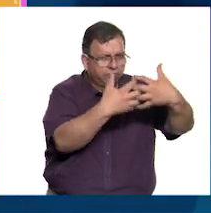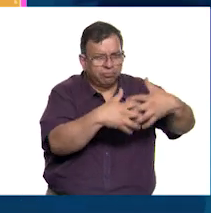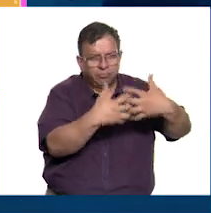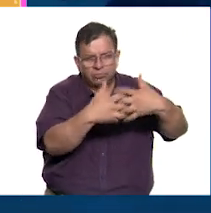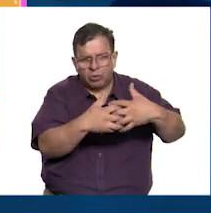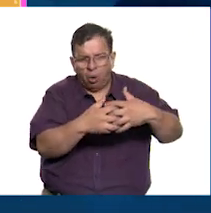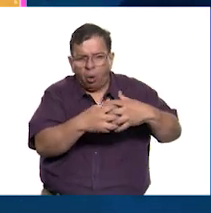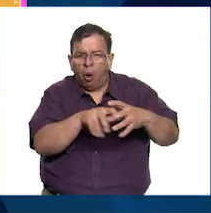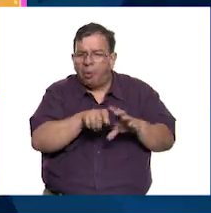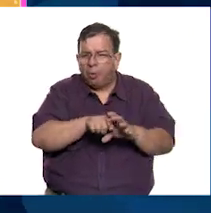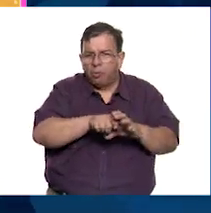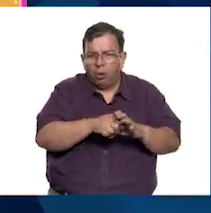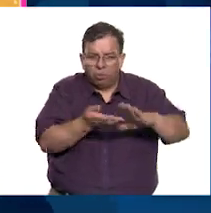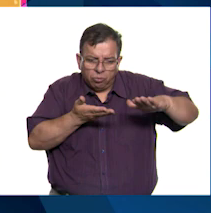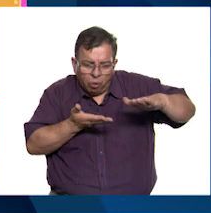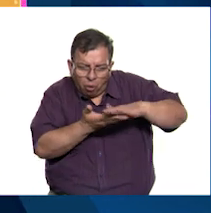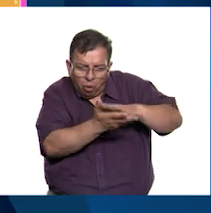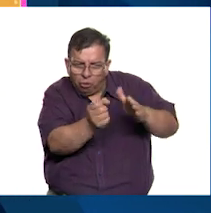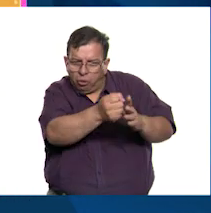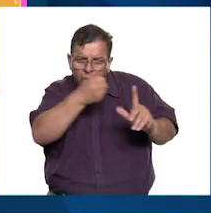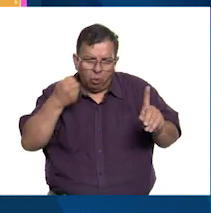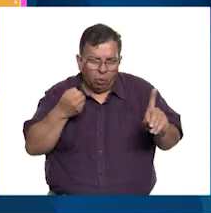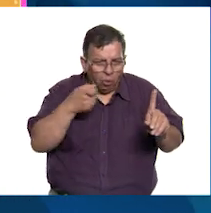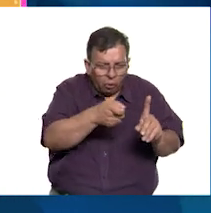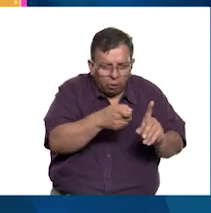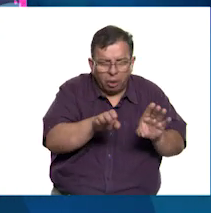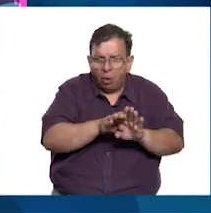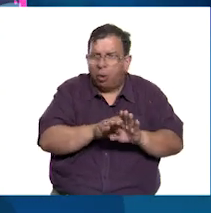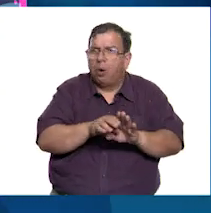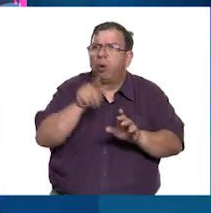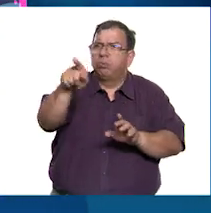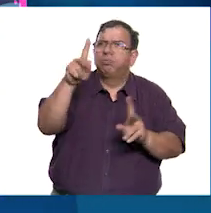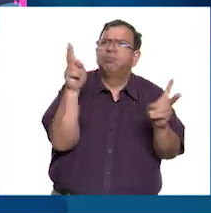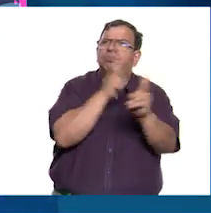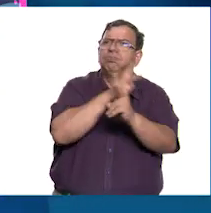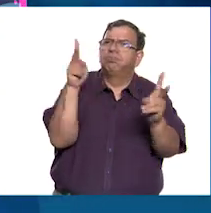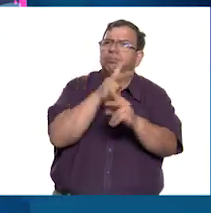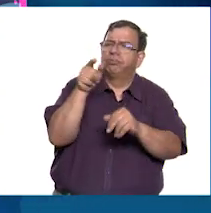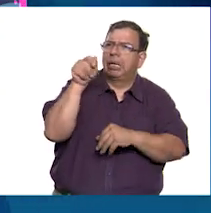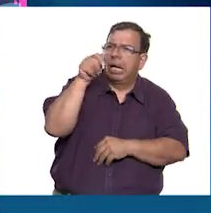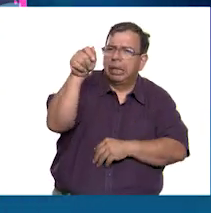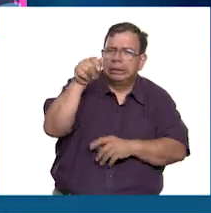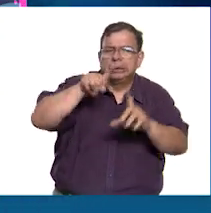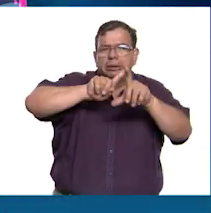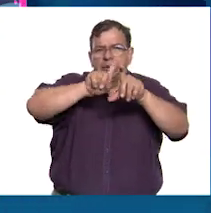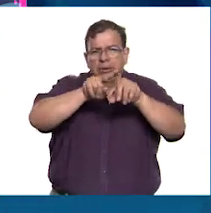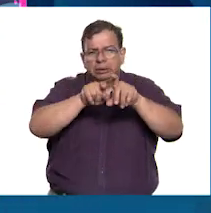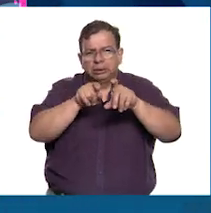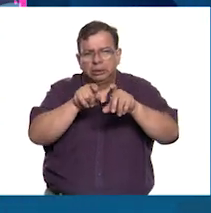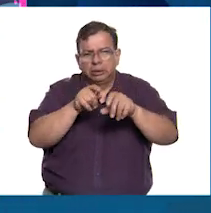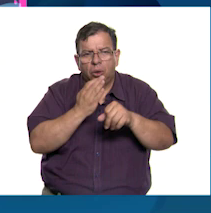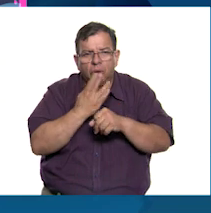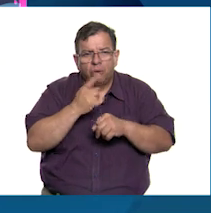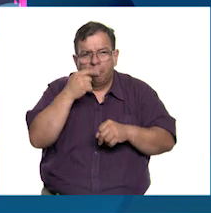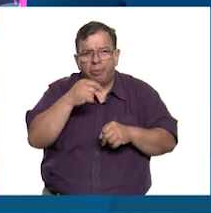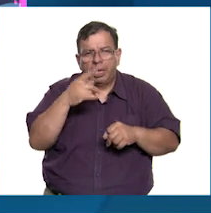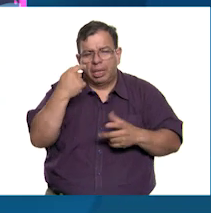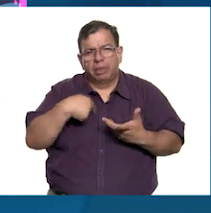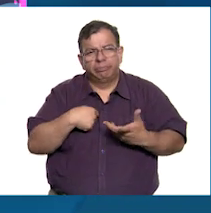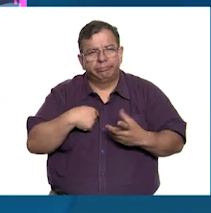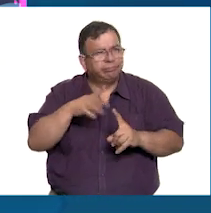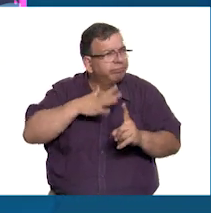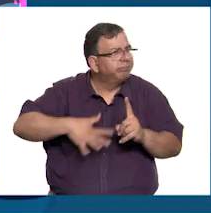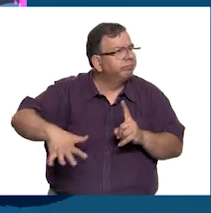en un horno o también en los reguladores de temperaturas. Además, los puedo utilizar, como en este caso, para medir